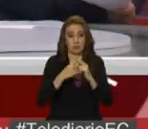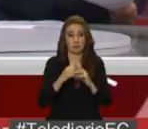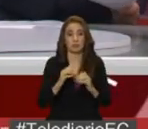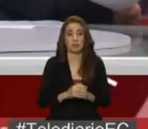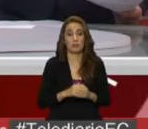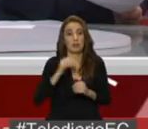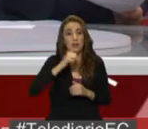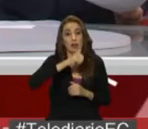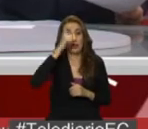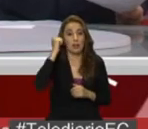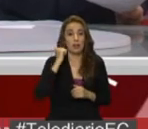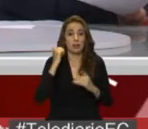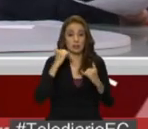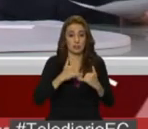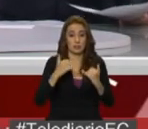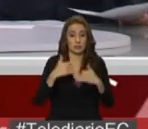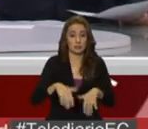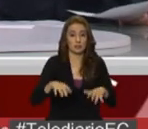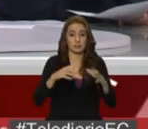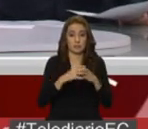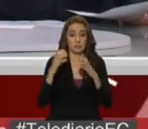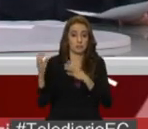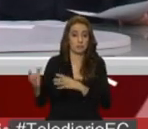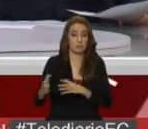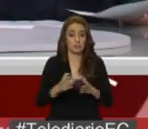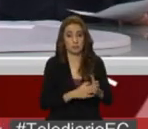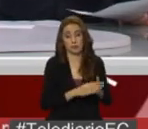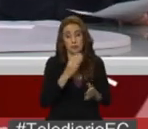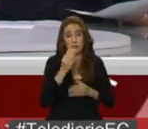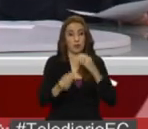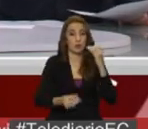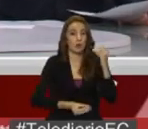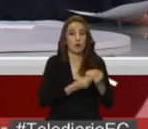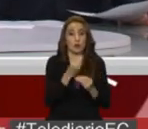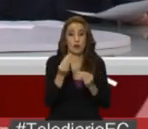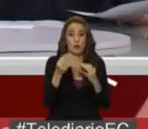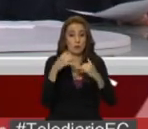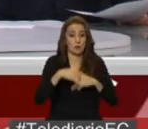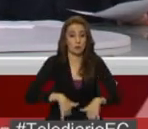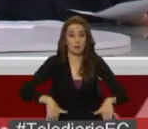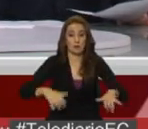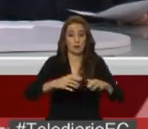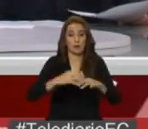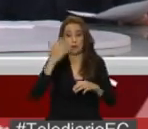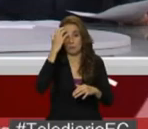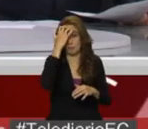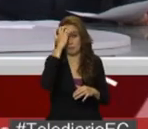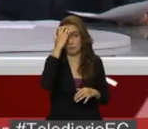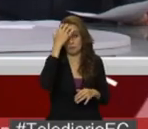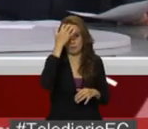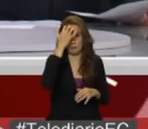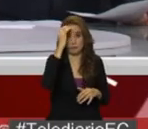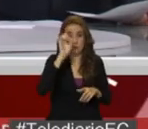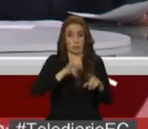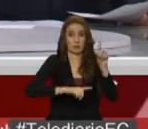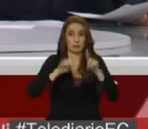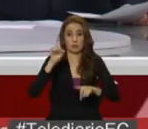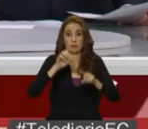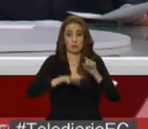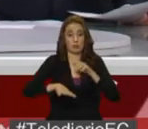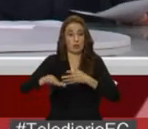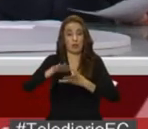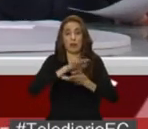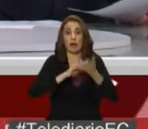Ayer la Fiscalía publicaba un comunicado en el que mostraba o expresaba su preocupación por estas decisiones de los